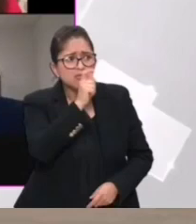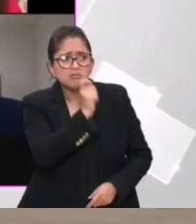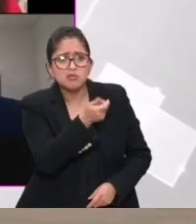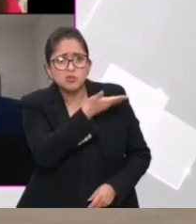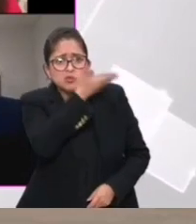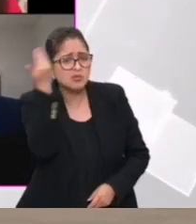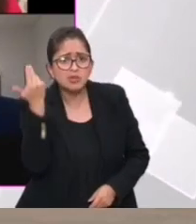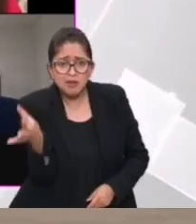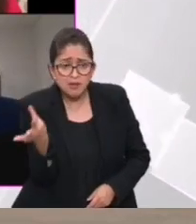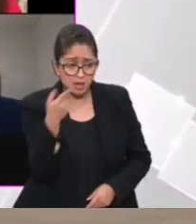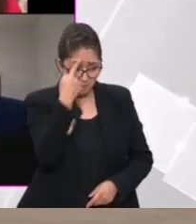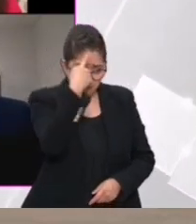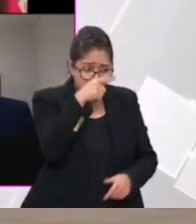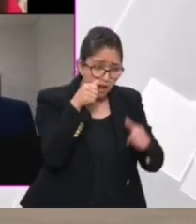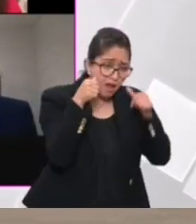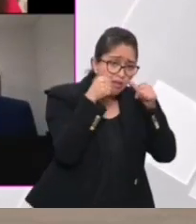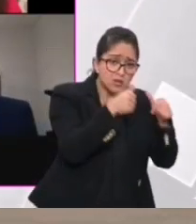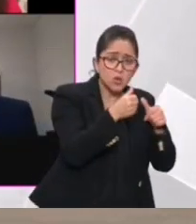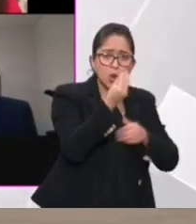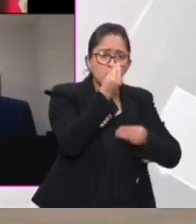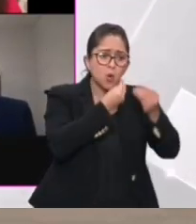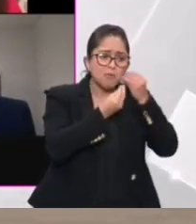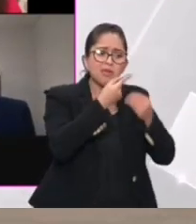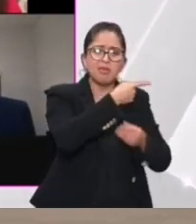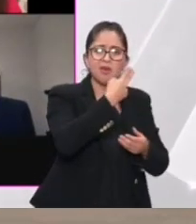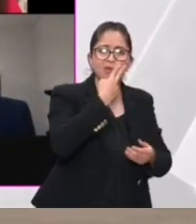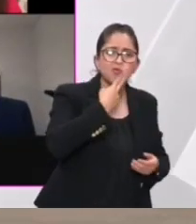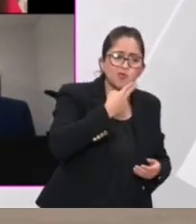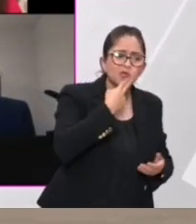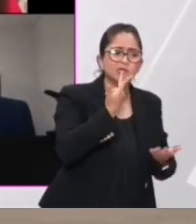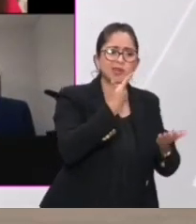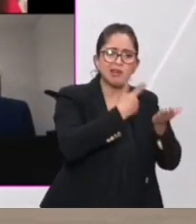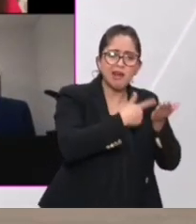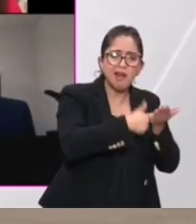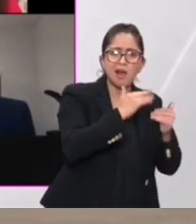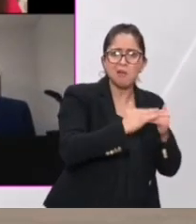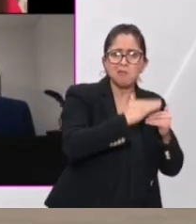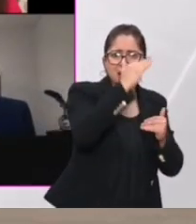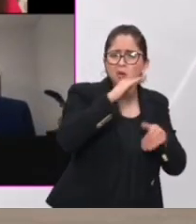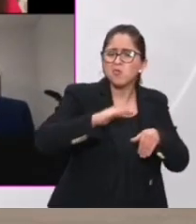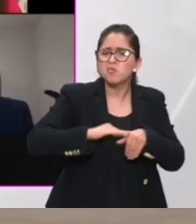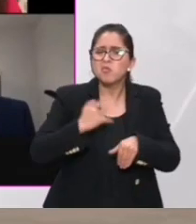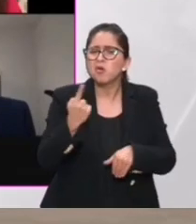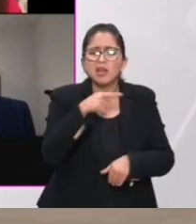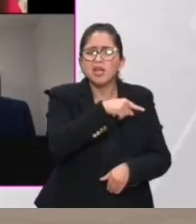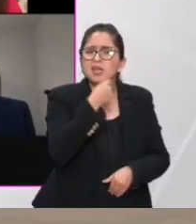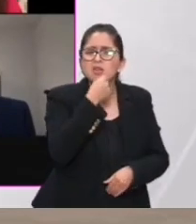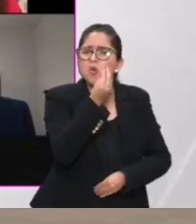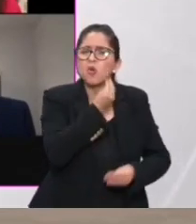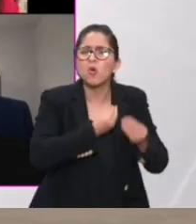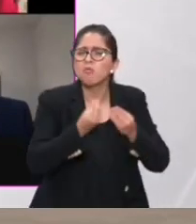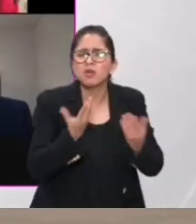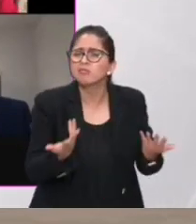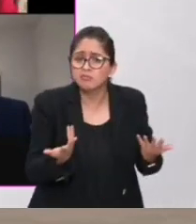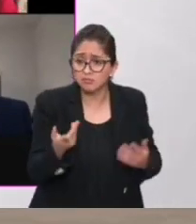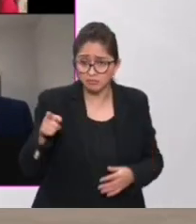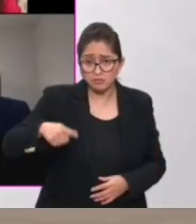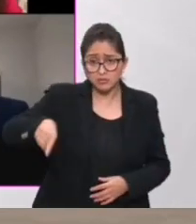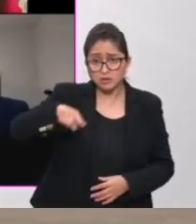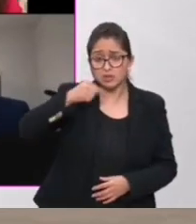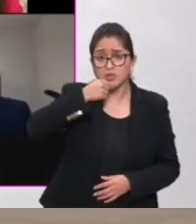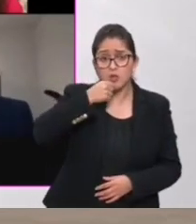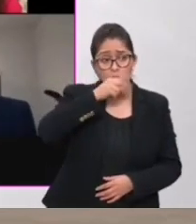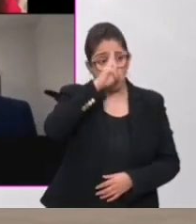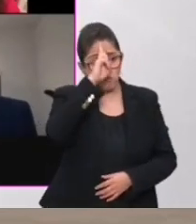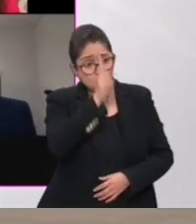chatarra, es elemental también hablar de por qué nuestros niños consumen estos alimentos. Número uno, no se les puede prohibir comer